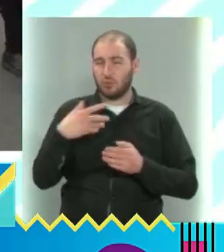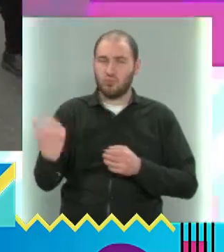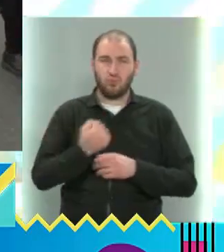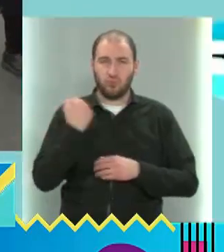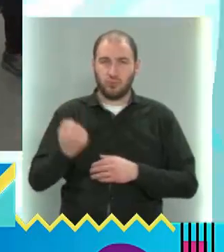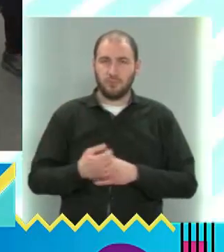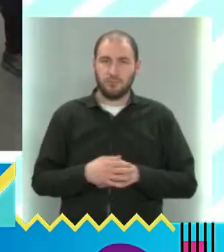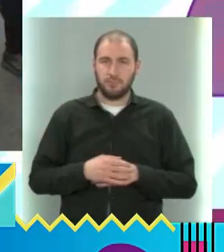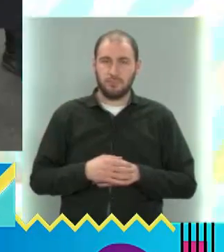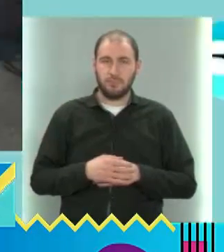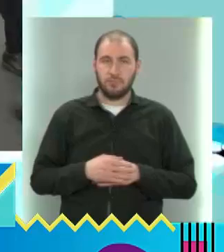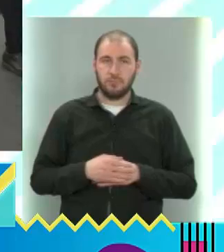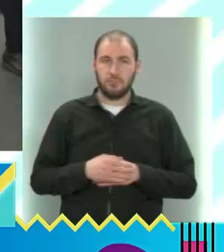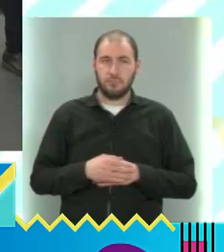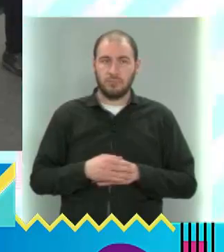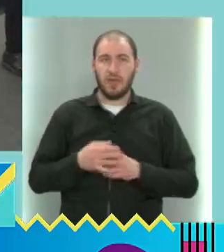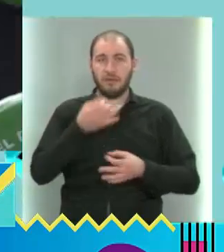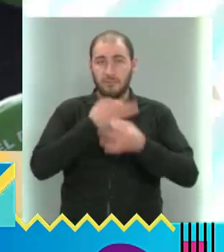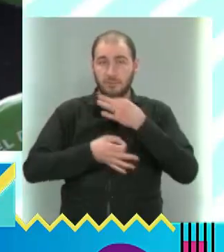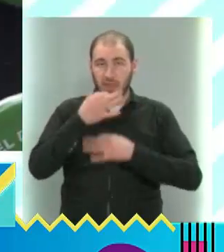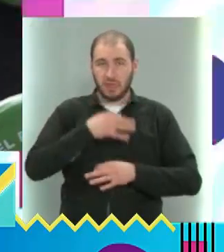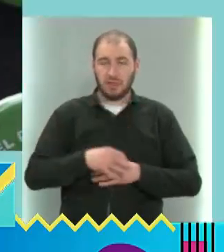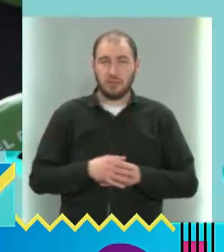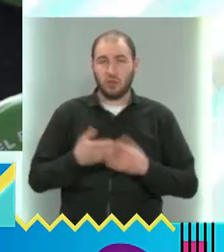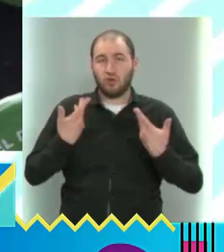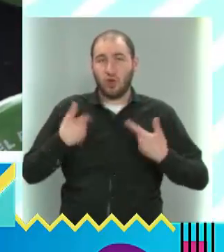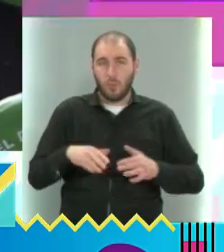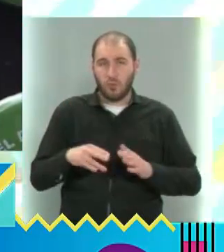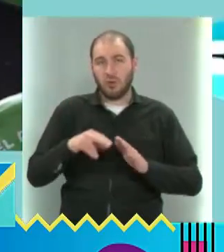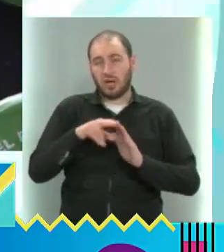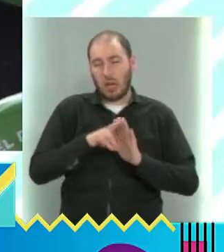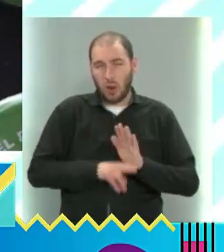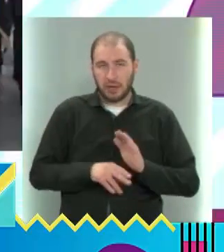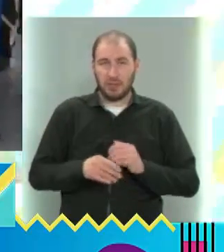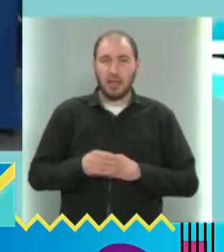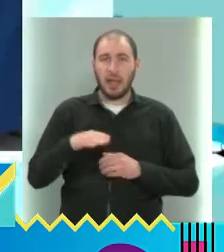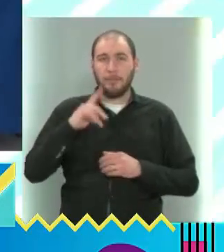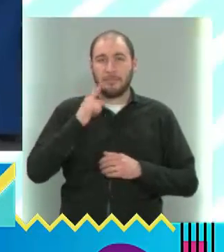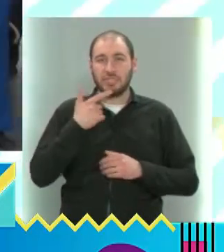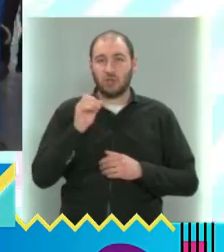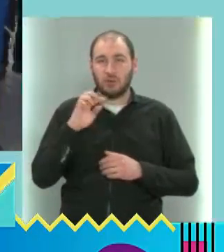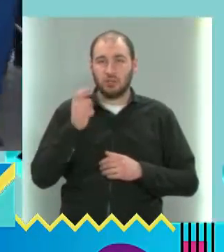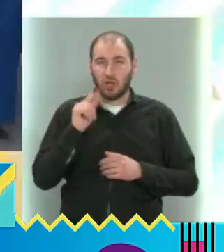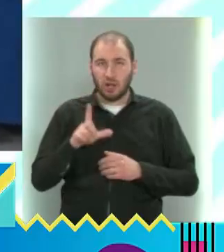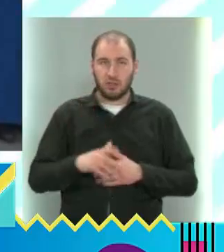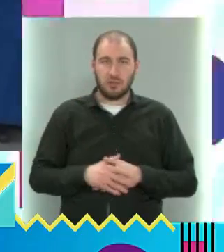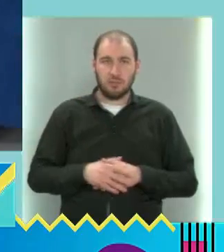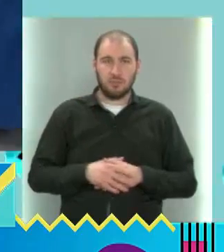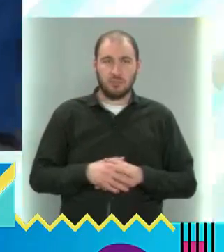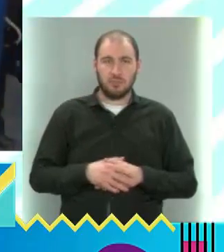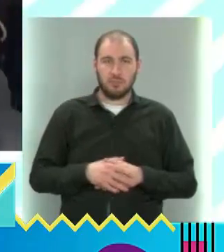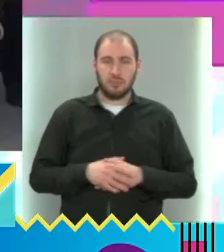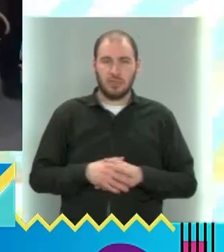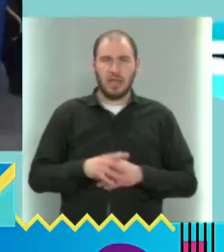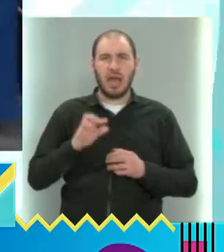esencial de venta común, regular, que es el misoprostol. Sí.